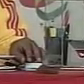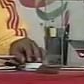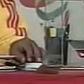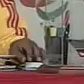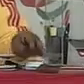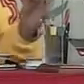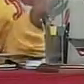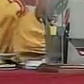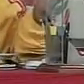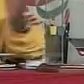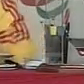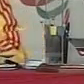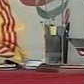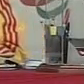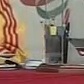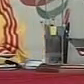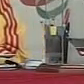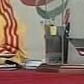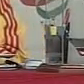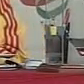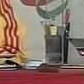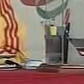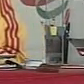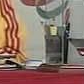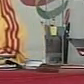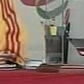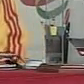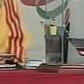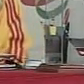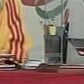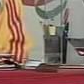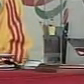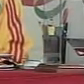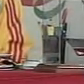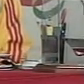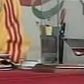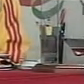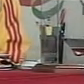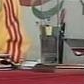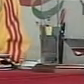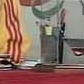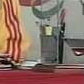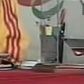comandante Hugo Chávez así que bueno ya hemos designado